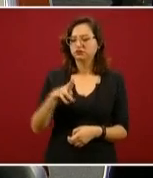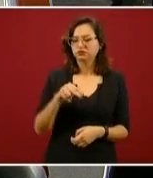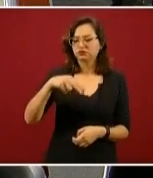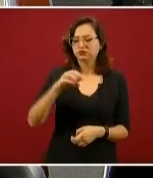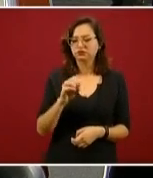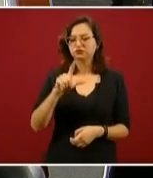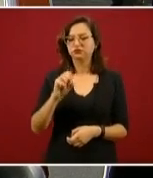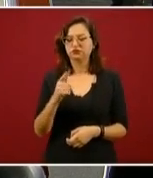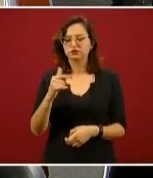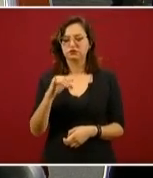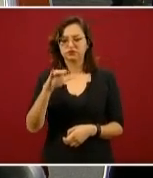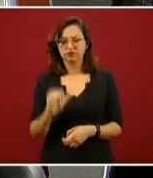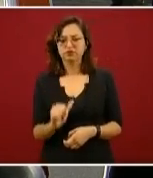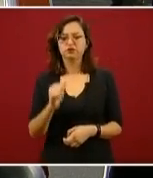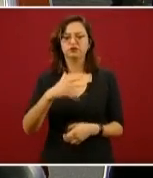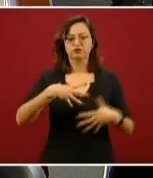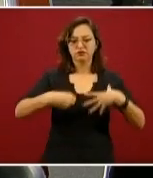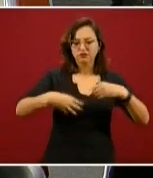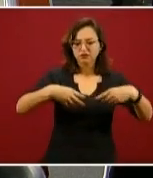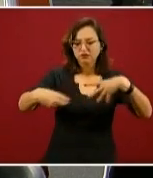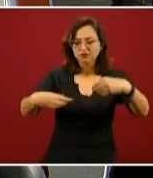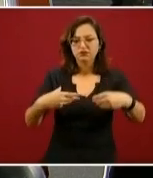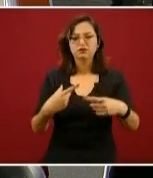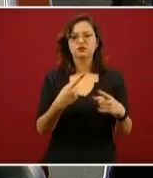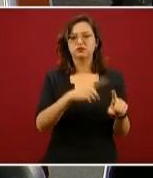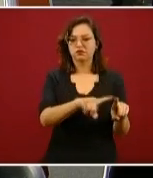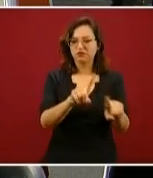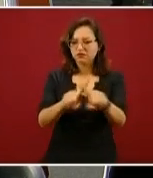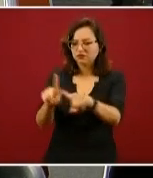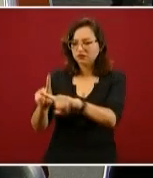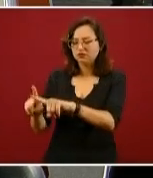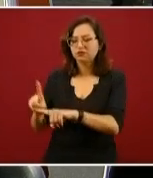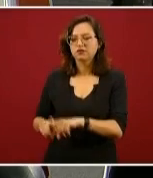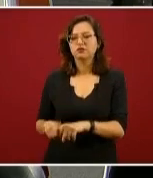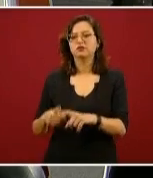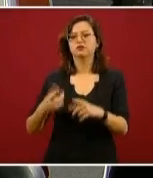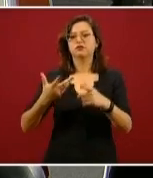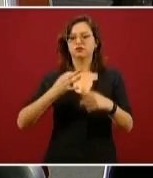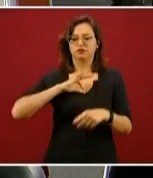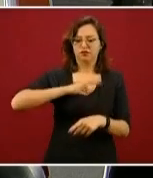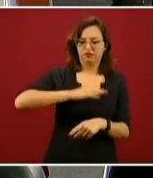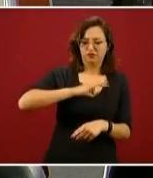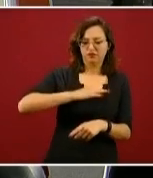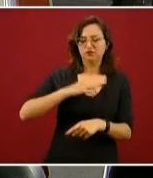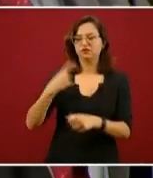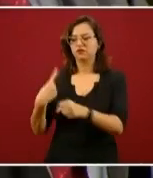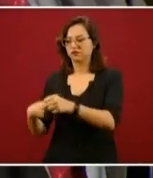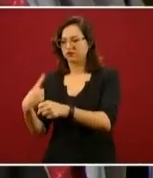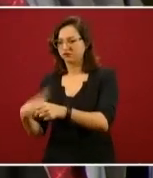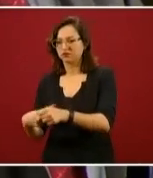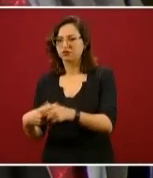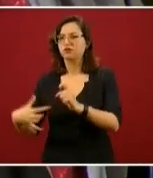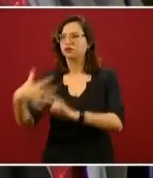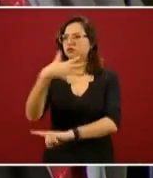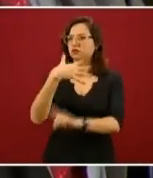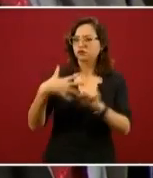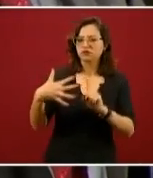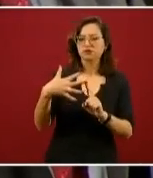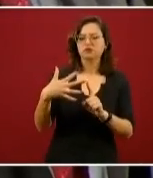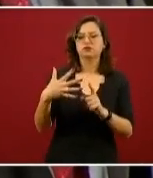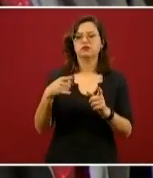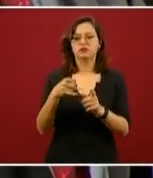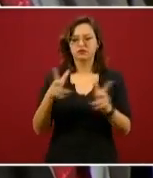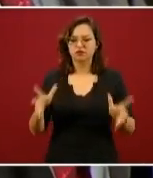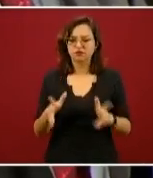Salud, en epidemiología, tanto de enfermedades infecciosas como de enfermedades crónicas y epidemiología ambiental,